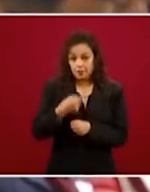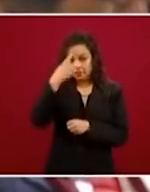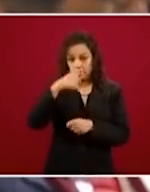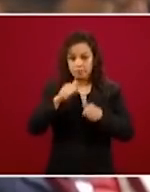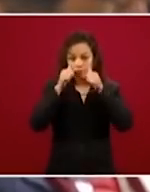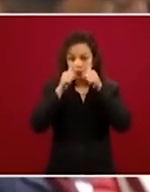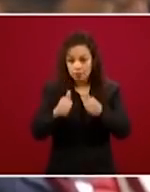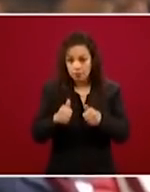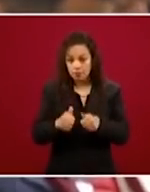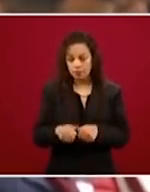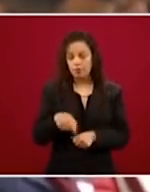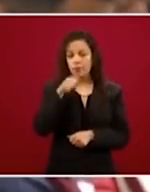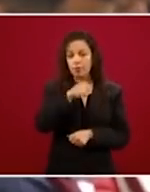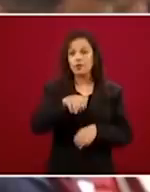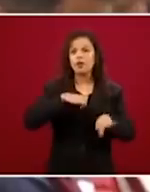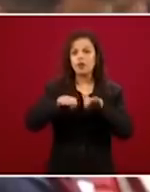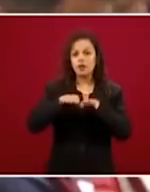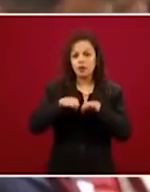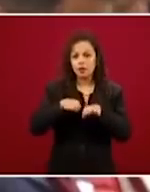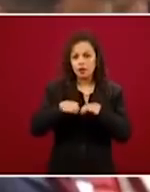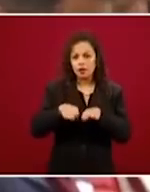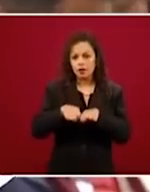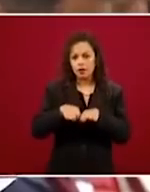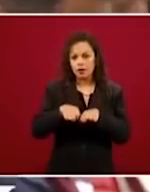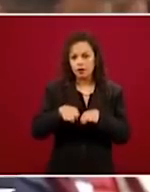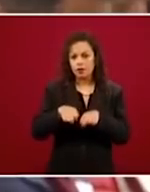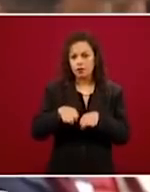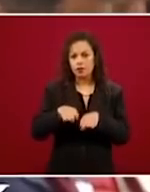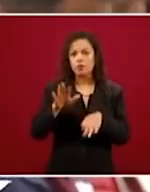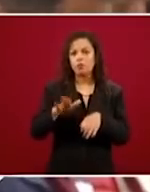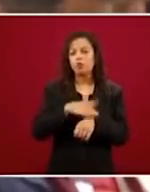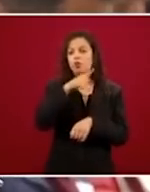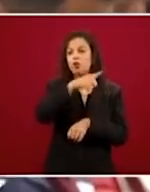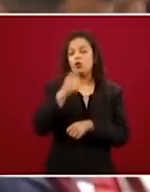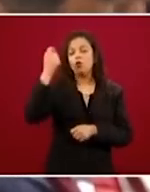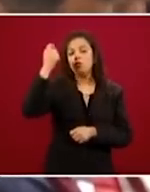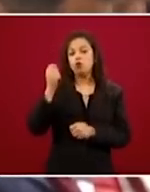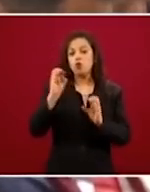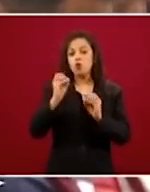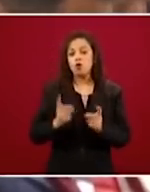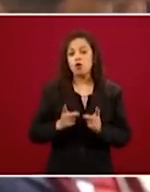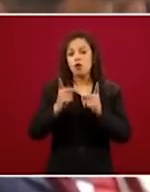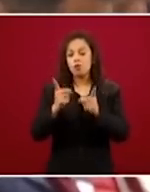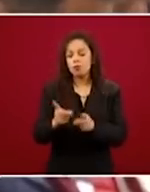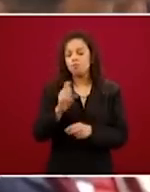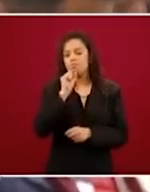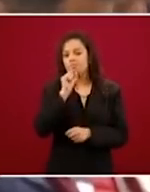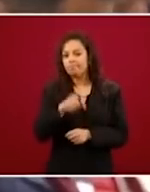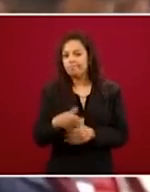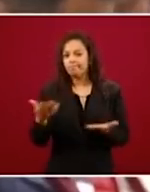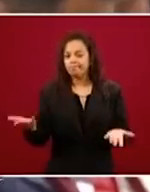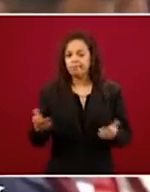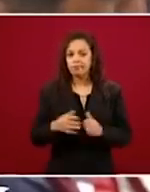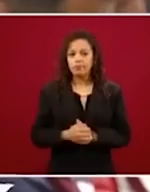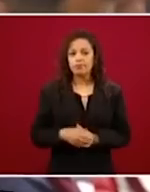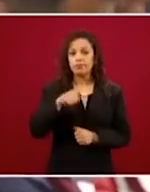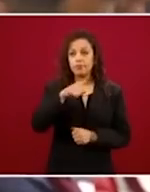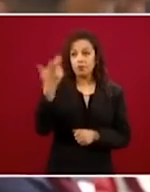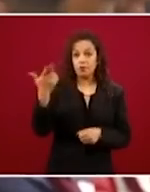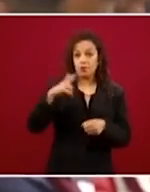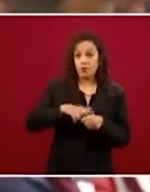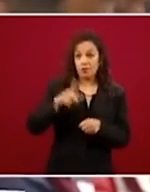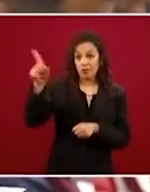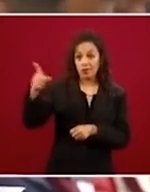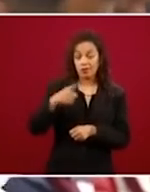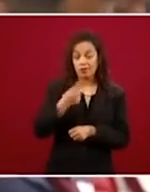labora este porque tampoco ha recibido su suspensión ese es un caso muy específico que sucede en el hospital primero